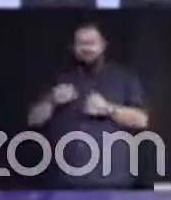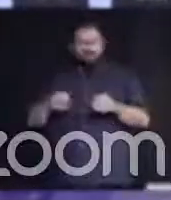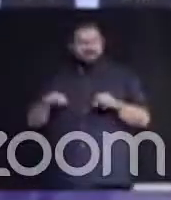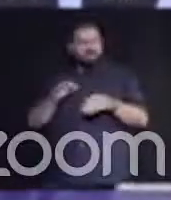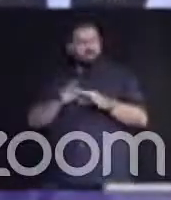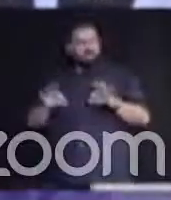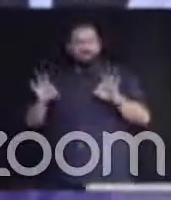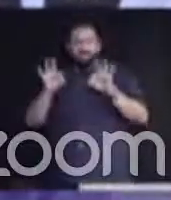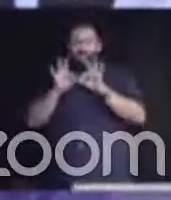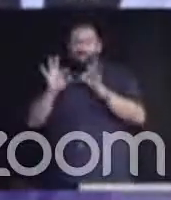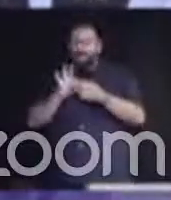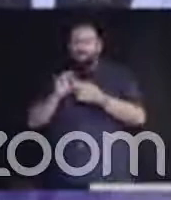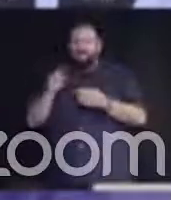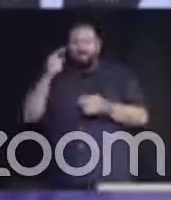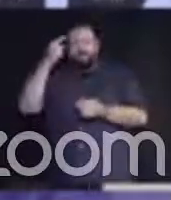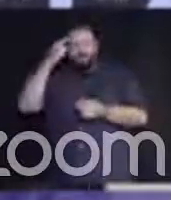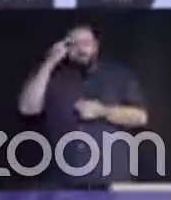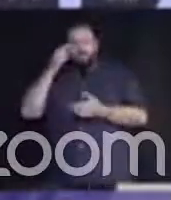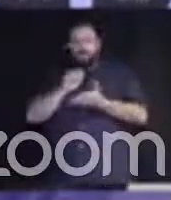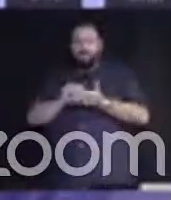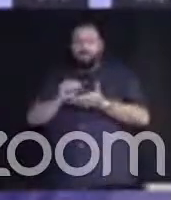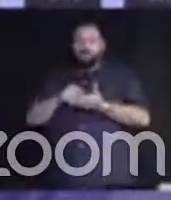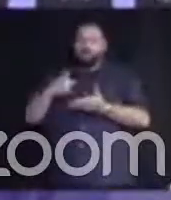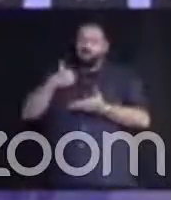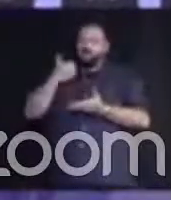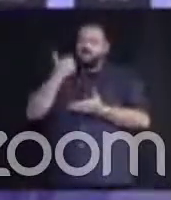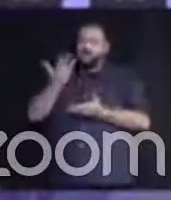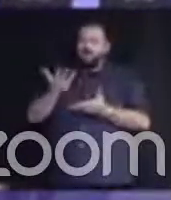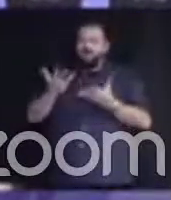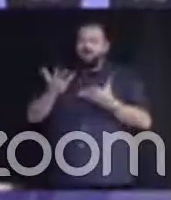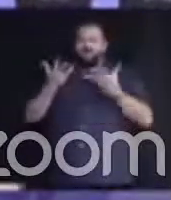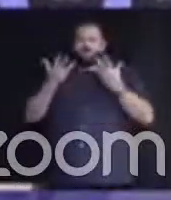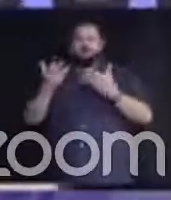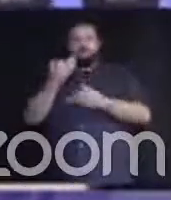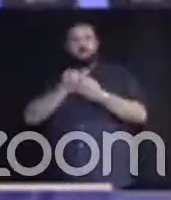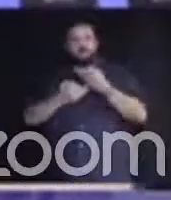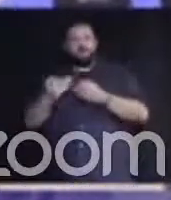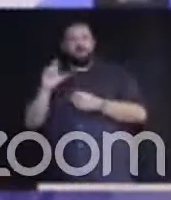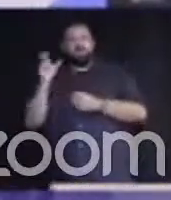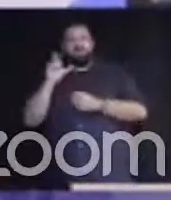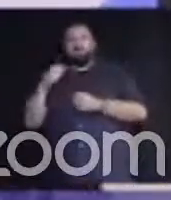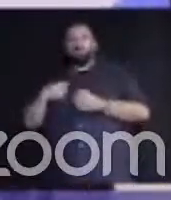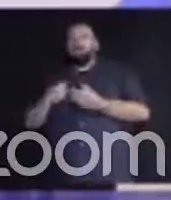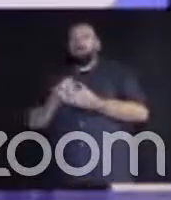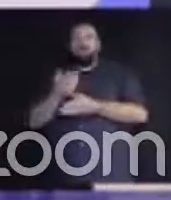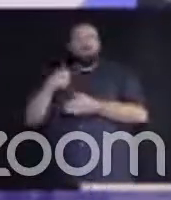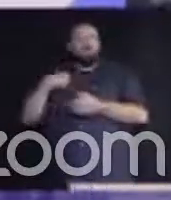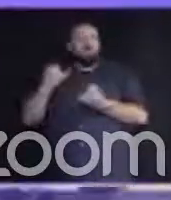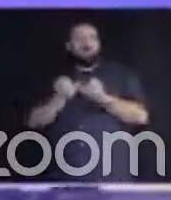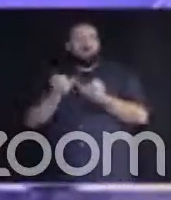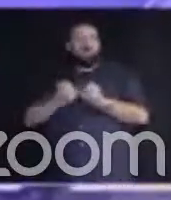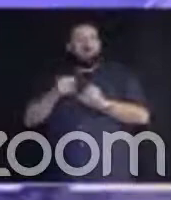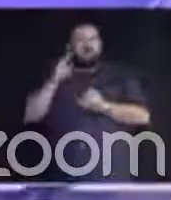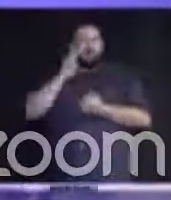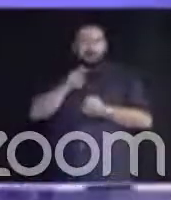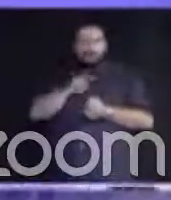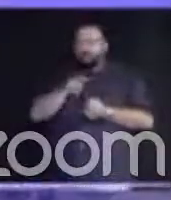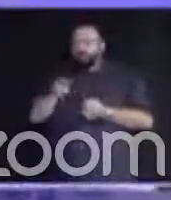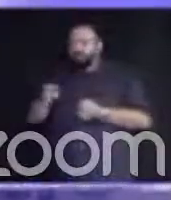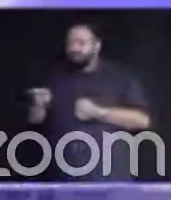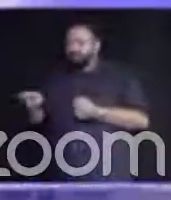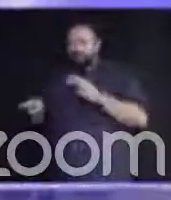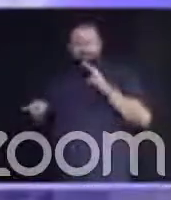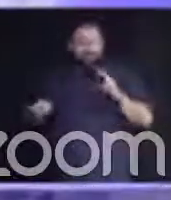importante también que lo plasmen, que lo apunten. Yo, mira, cuando salgo recién, me pongo a ver cuántos están con su